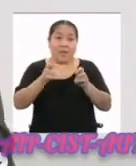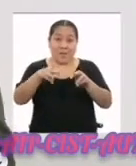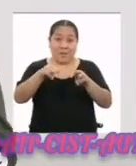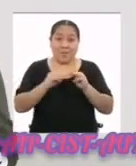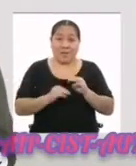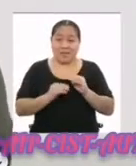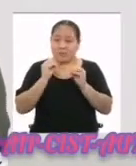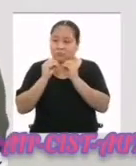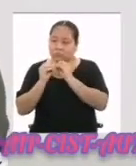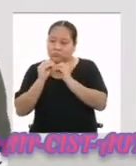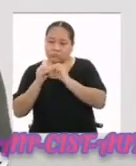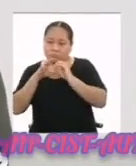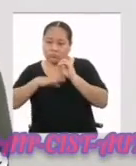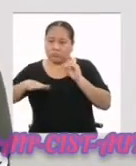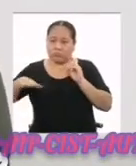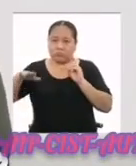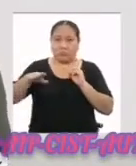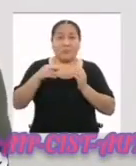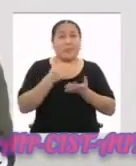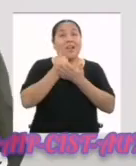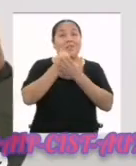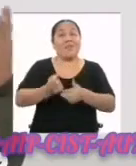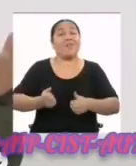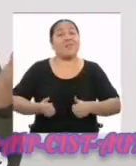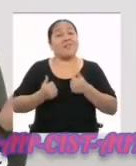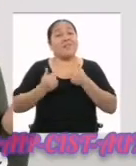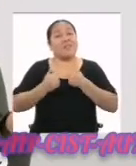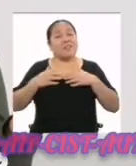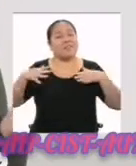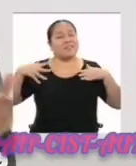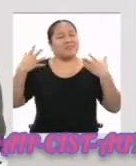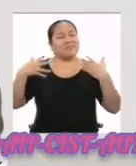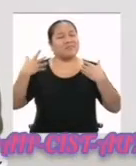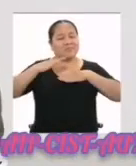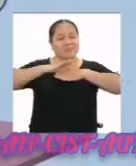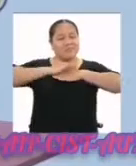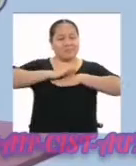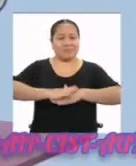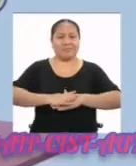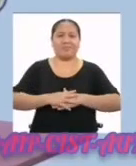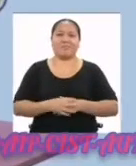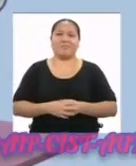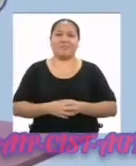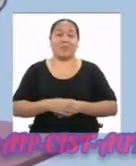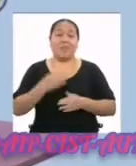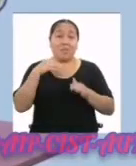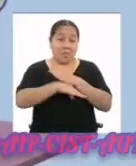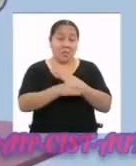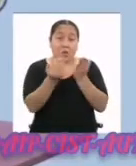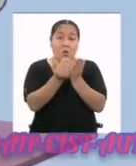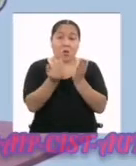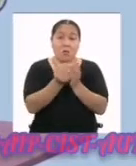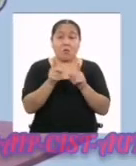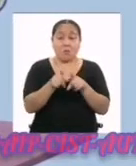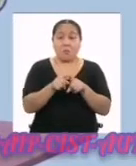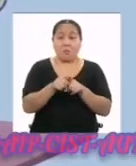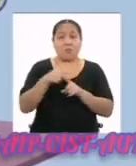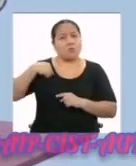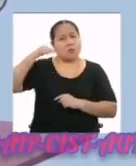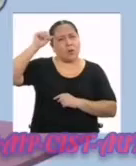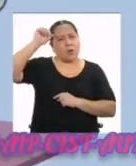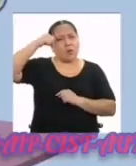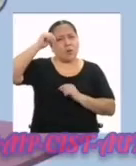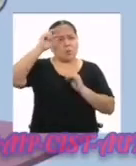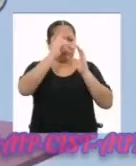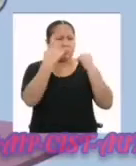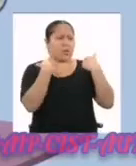otras cosas que hacen que vivamos tranquilos y felices. En el colegio también. Yo recuerdo que teníamos